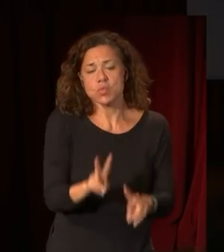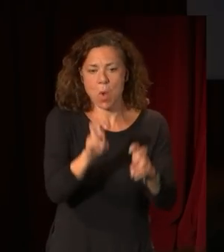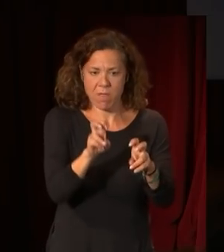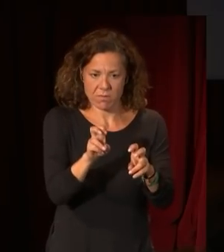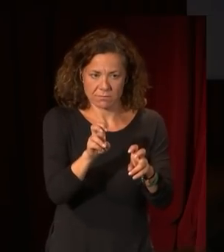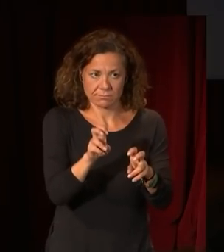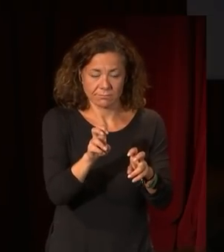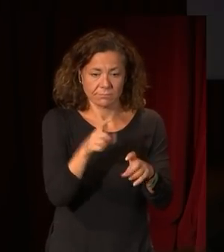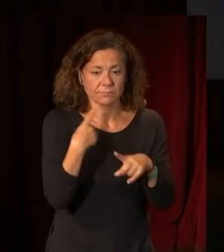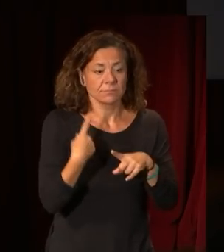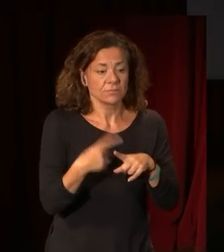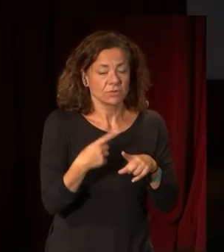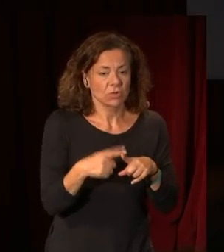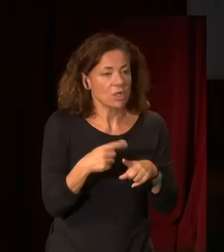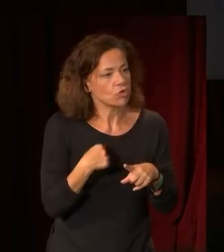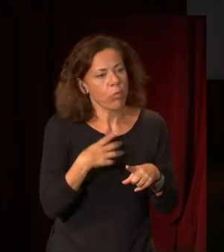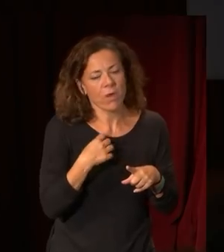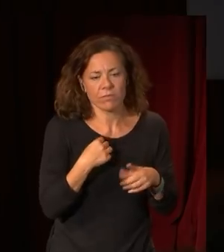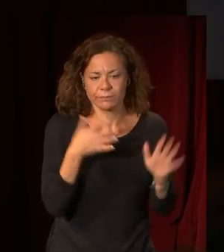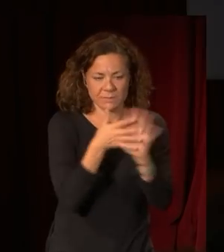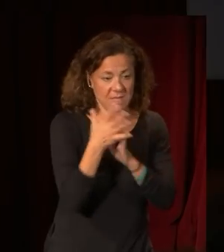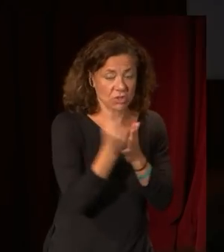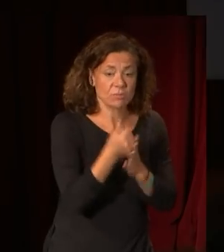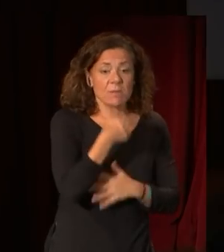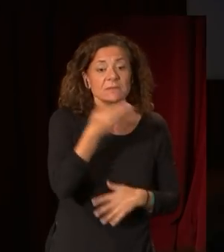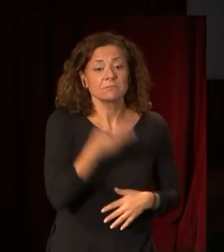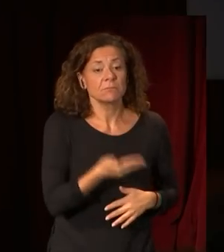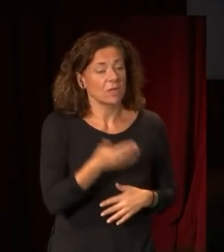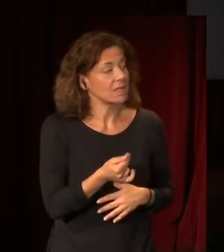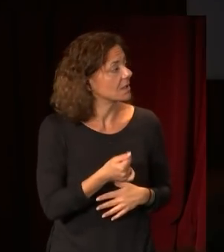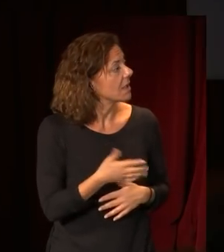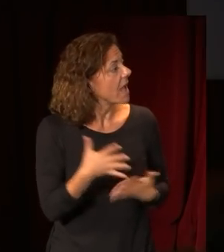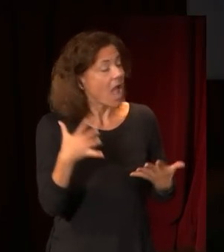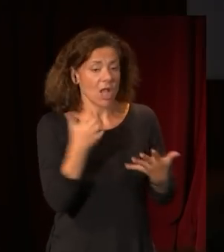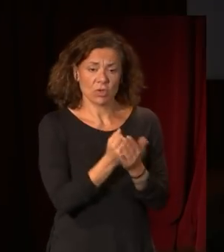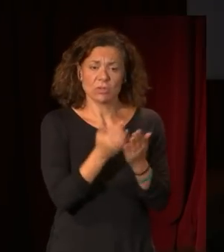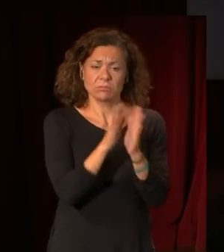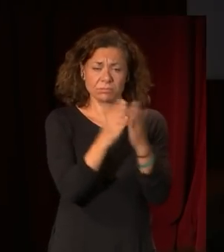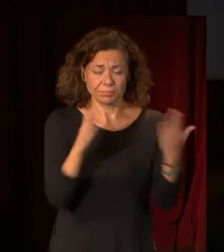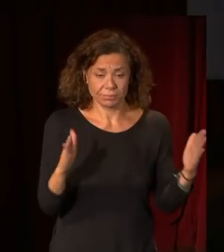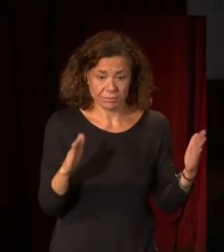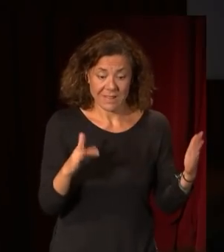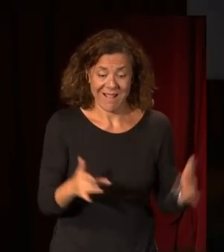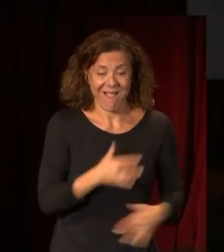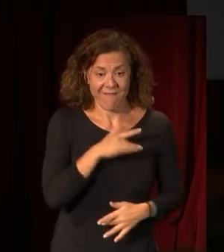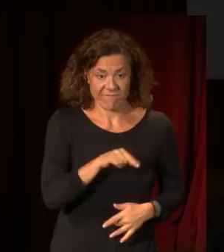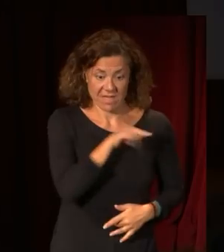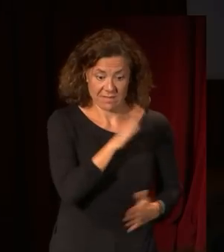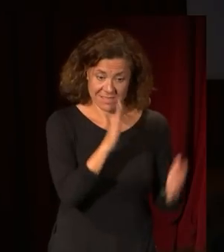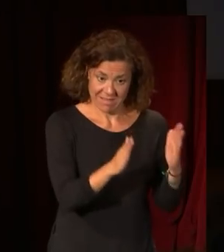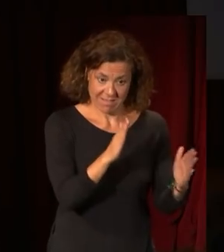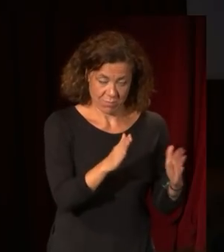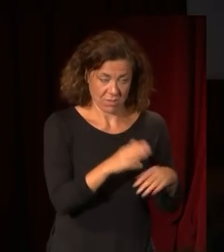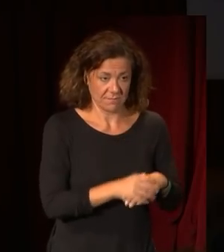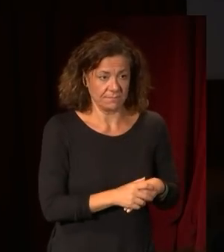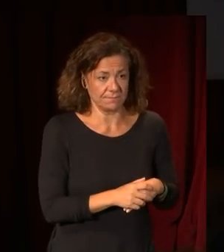interesantes no puedo detenerme en todas ellas pero una de las más destacadas es que mientras que en todas las composiciones de la virgen de montserrat de esta época